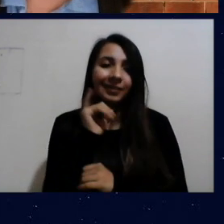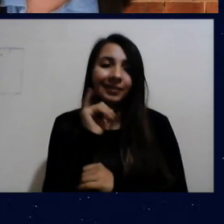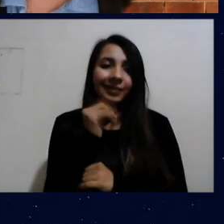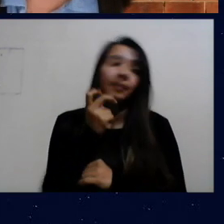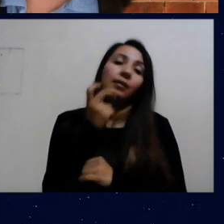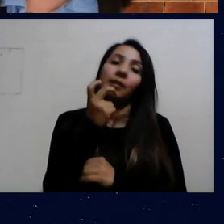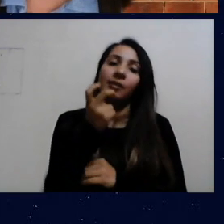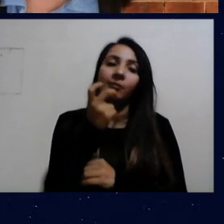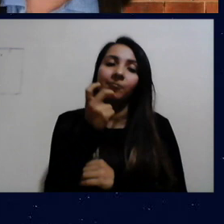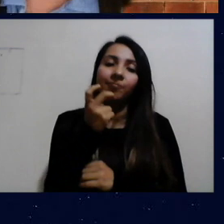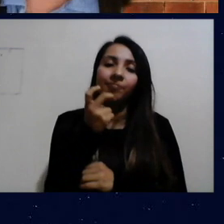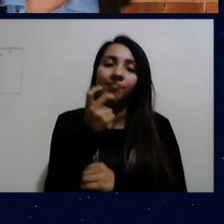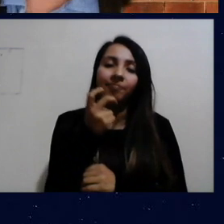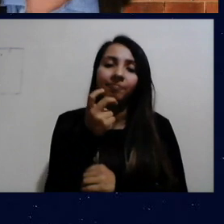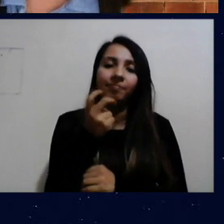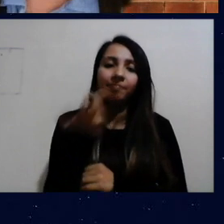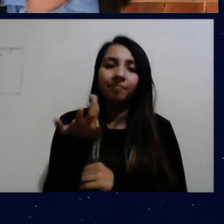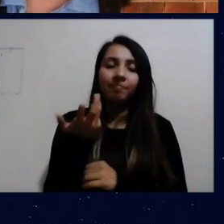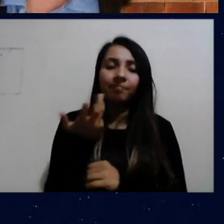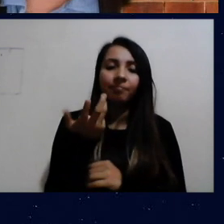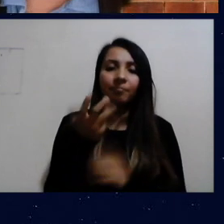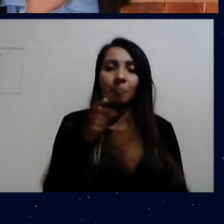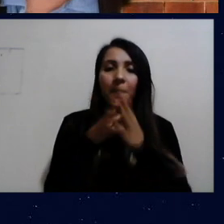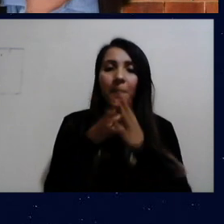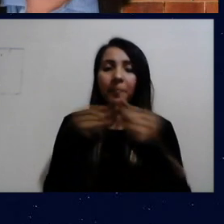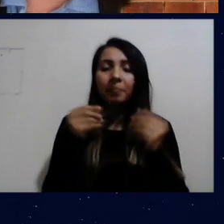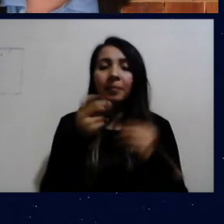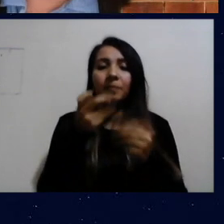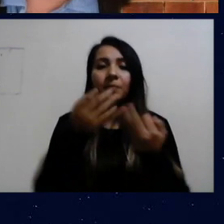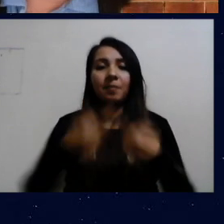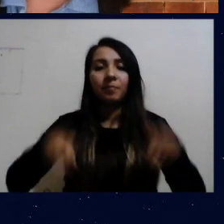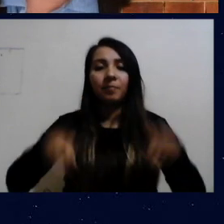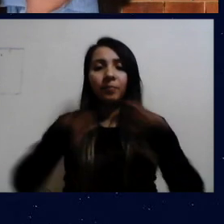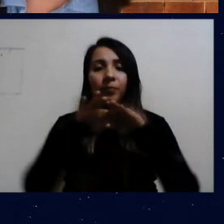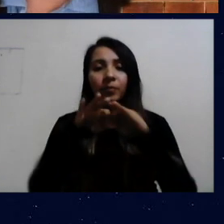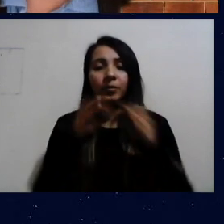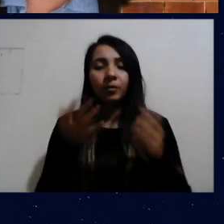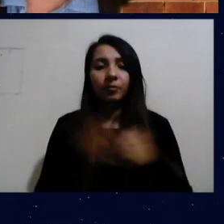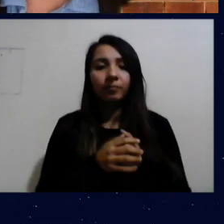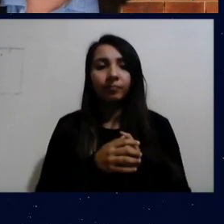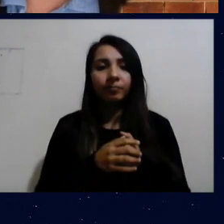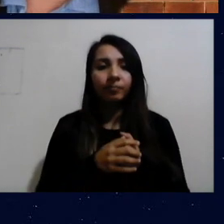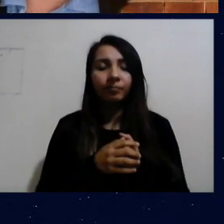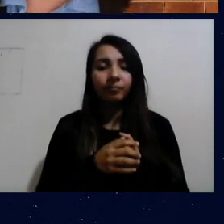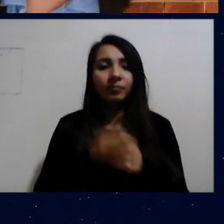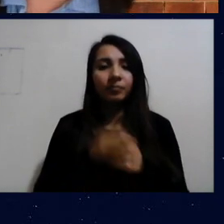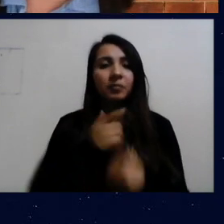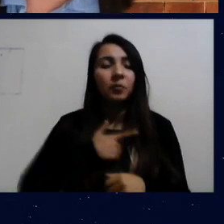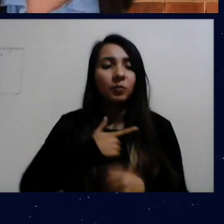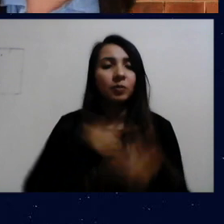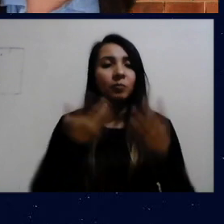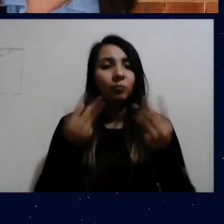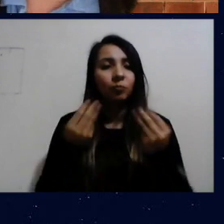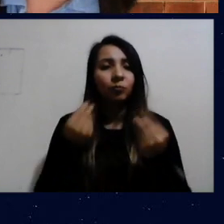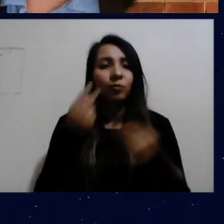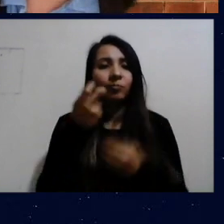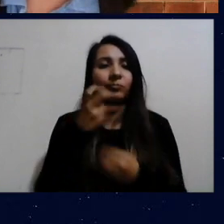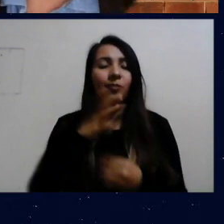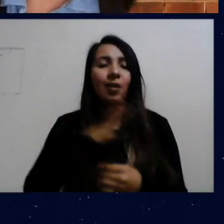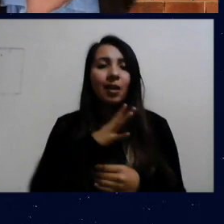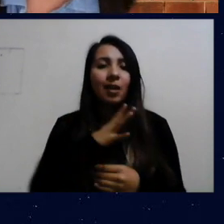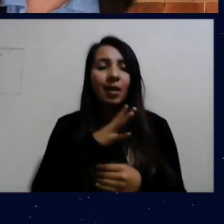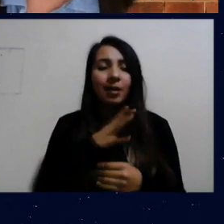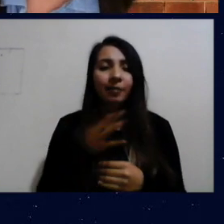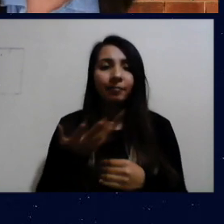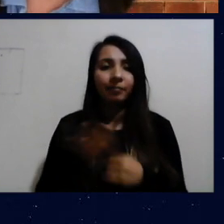UV. De hecho, no nos agrada mucho que haya ese medio ahí interviniendo, pero la pregunta de Barnard justamente es por